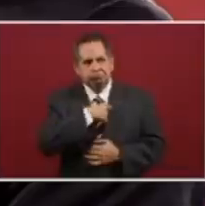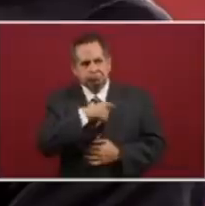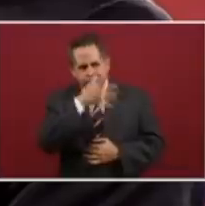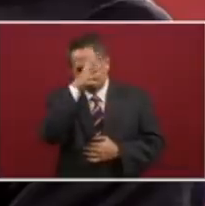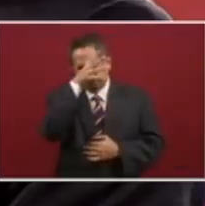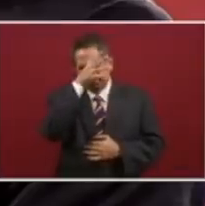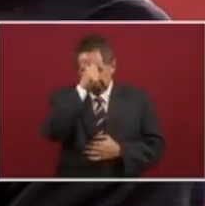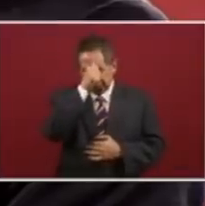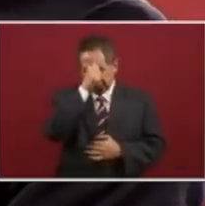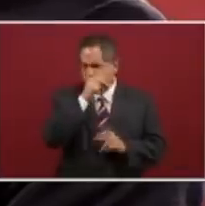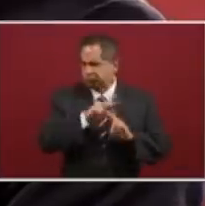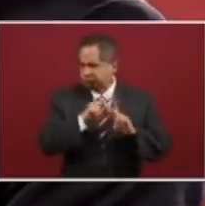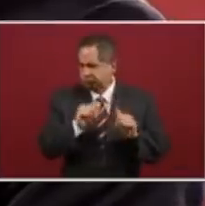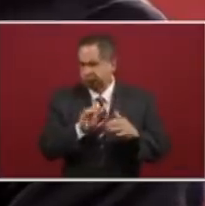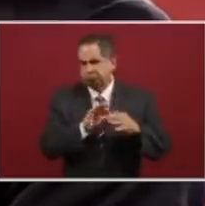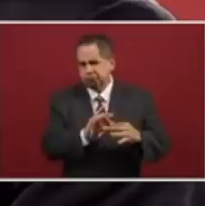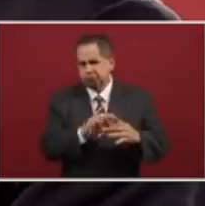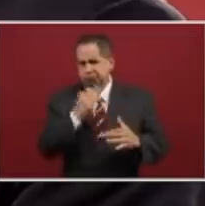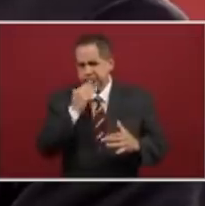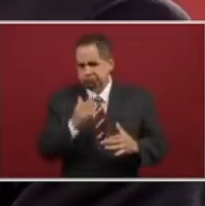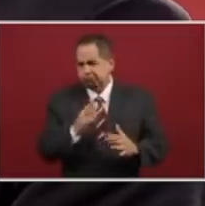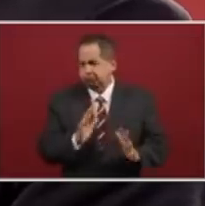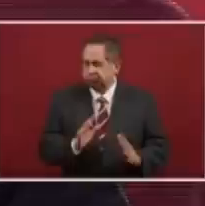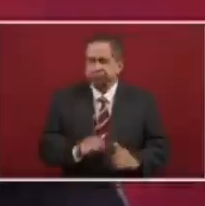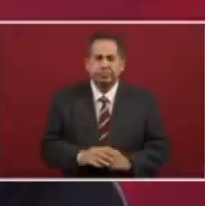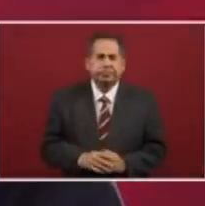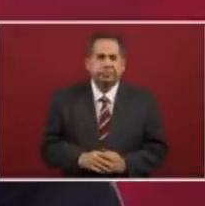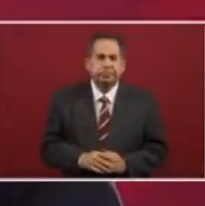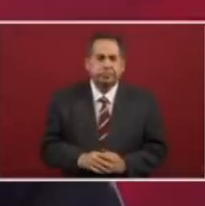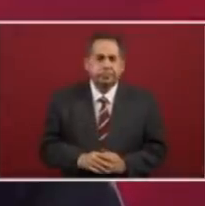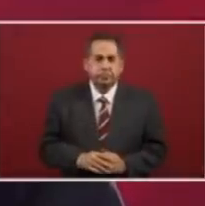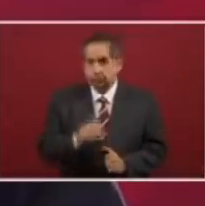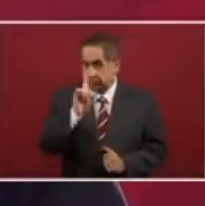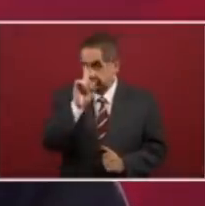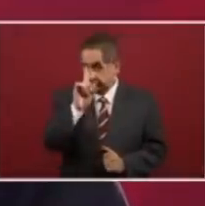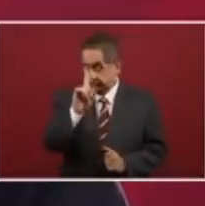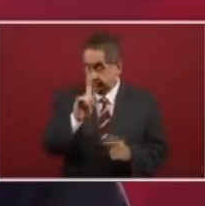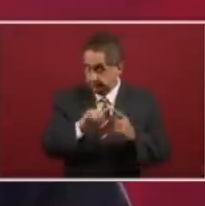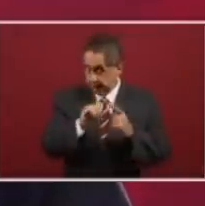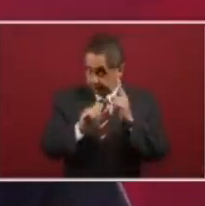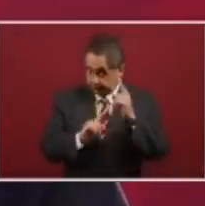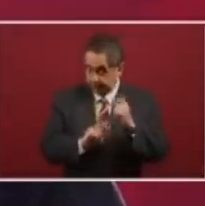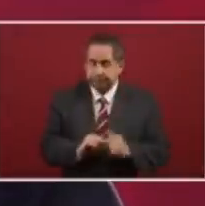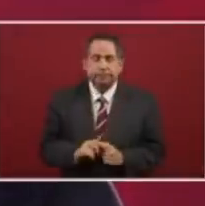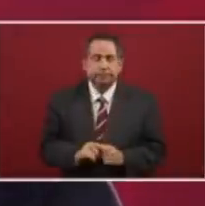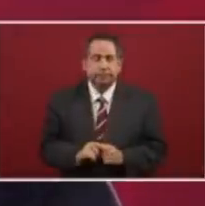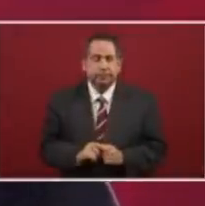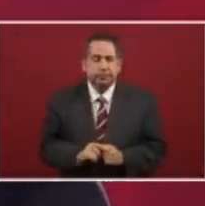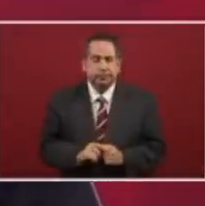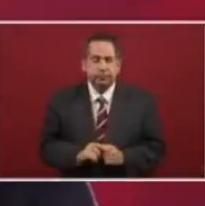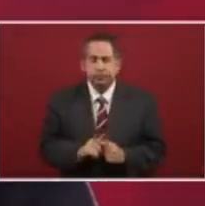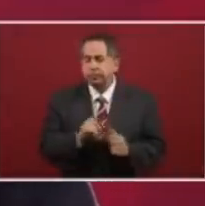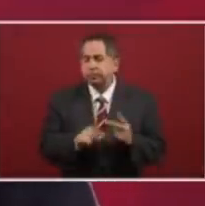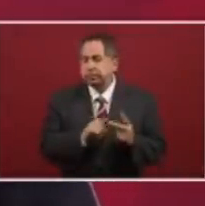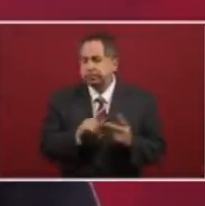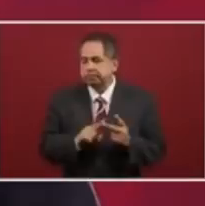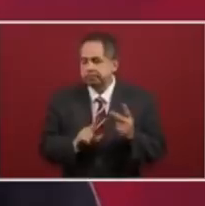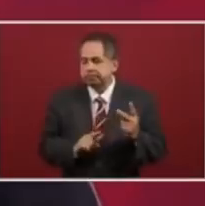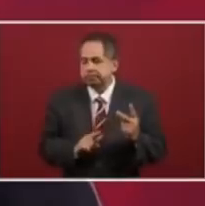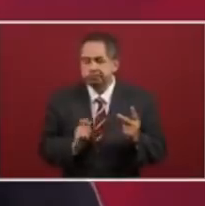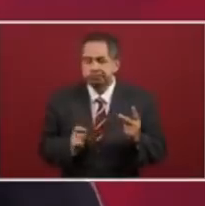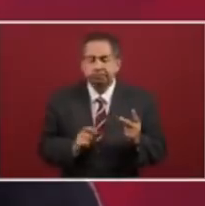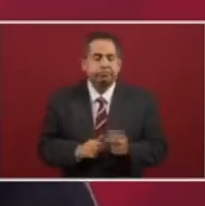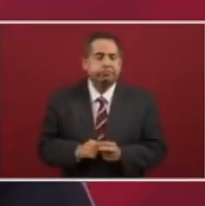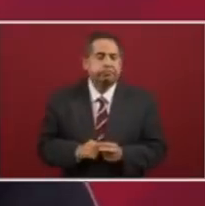un buen acuerdo y eso es lo primero lo segundo que